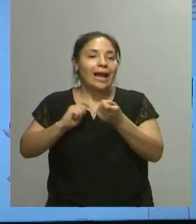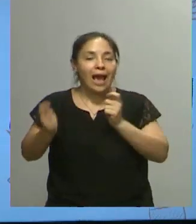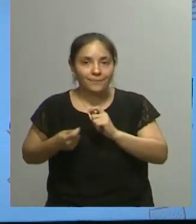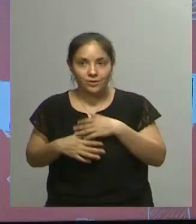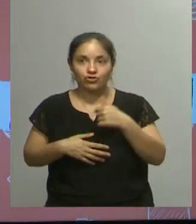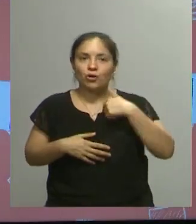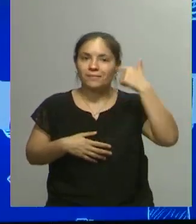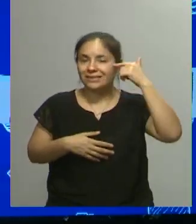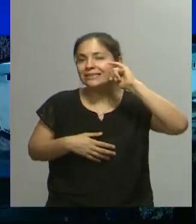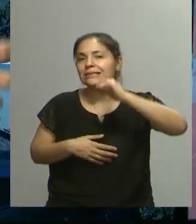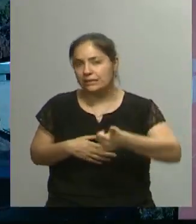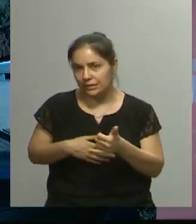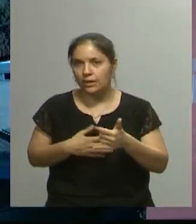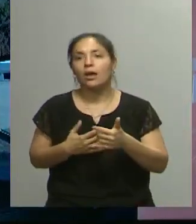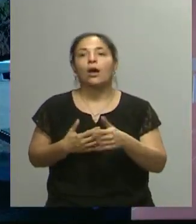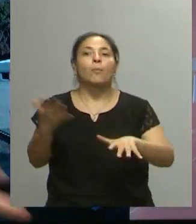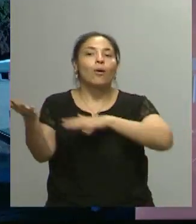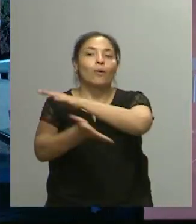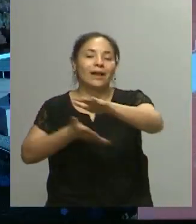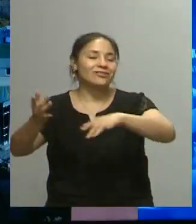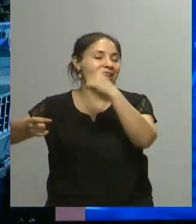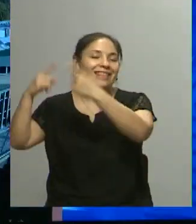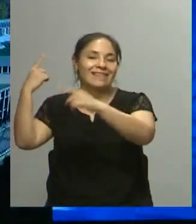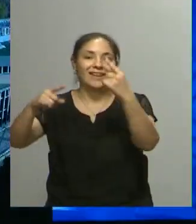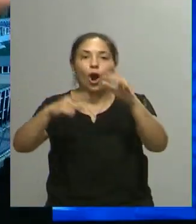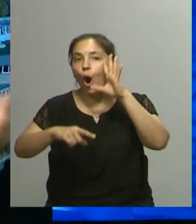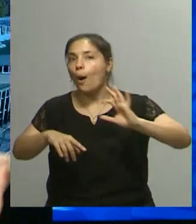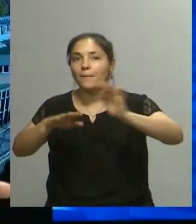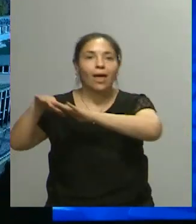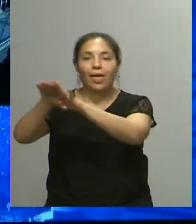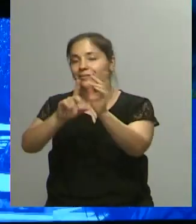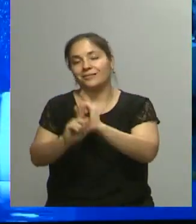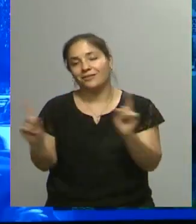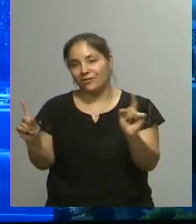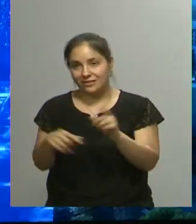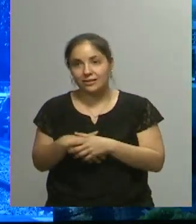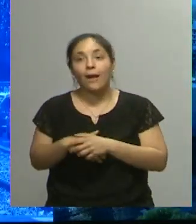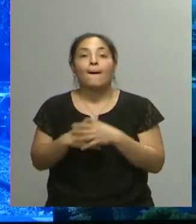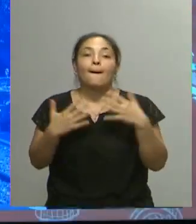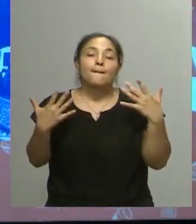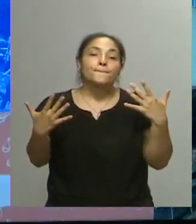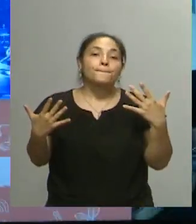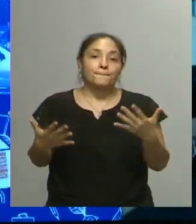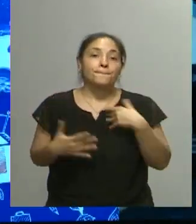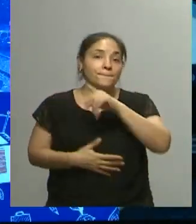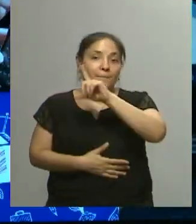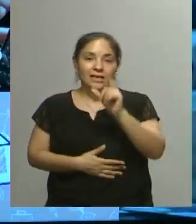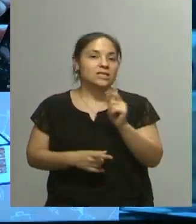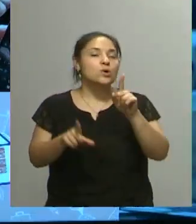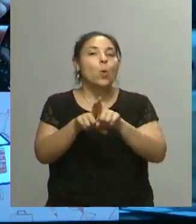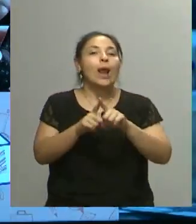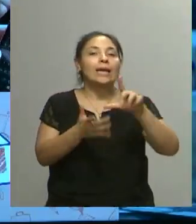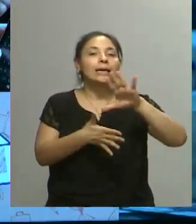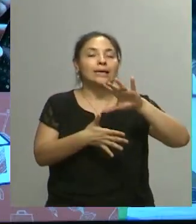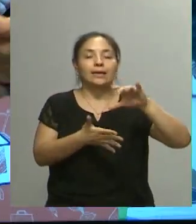estoy segura de que sí, las poblaciones son todas heterogéneas, no podemos decir que todo el mundo piensa igual, pensemos en un país como Irán, en donde